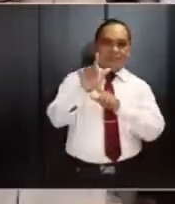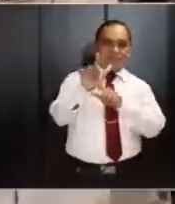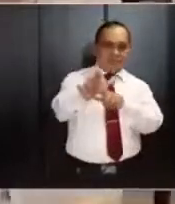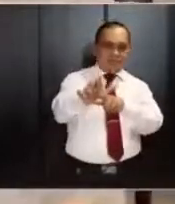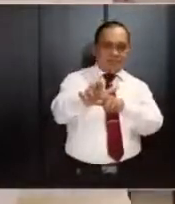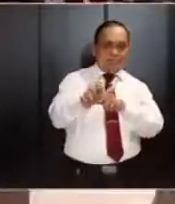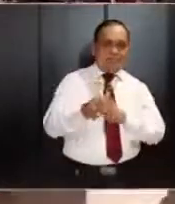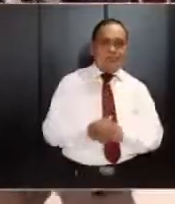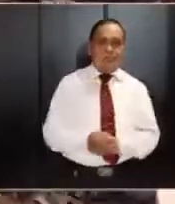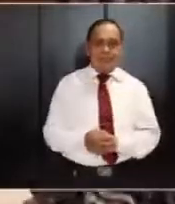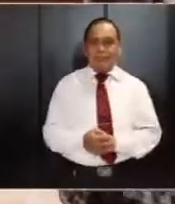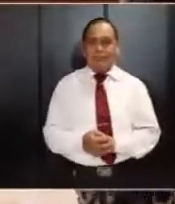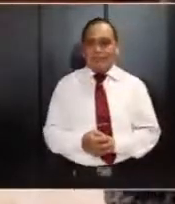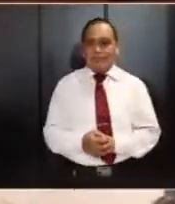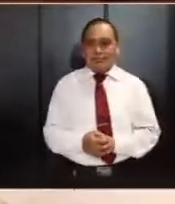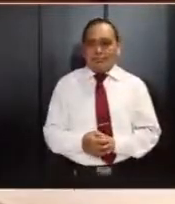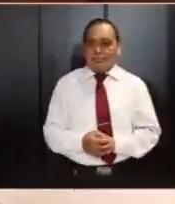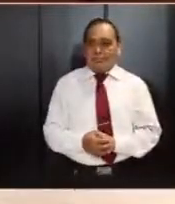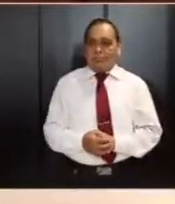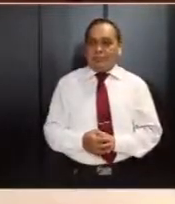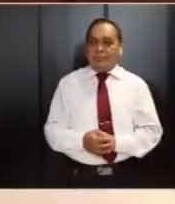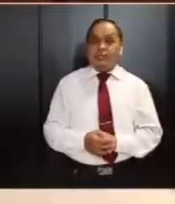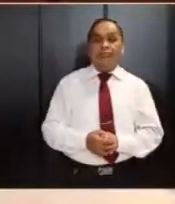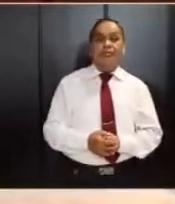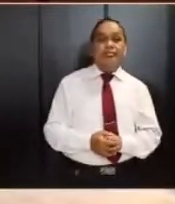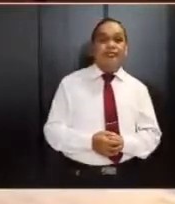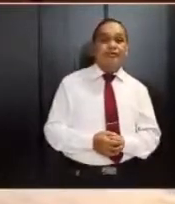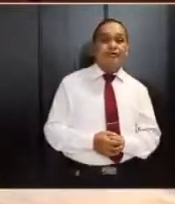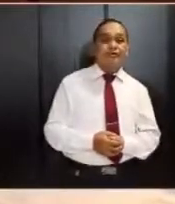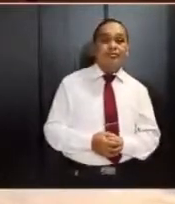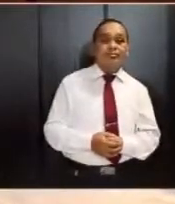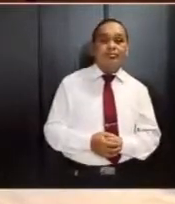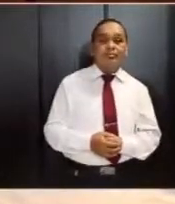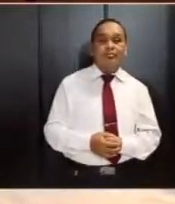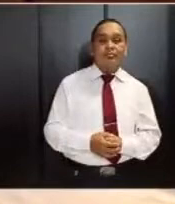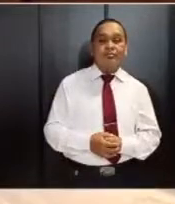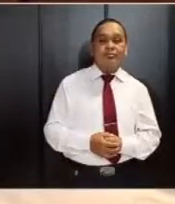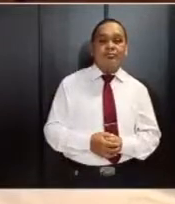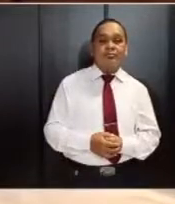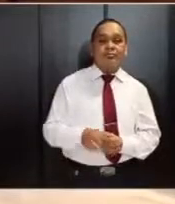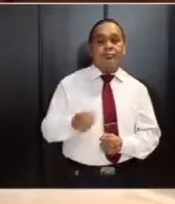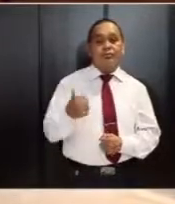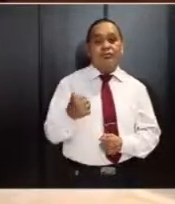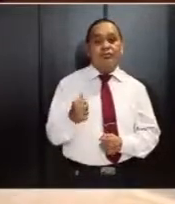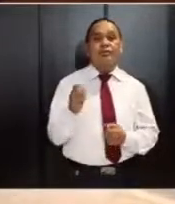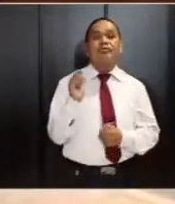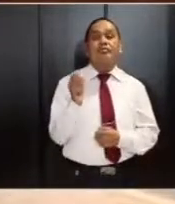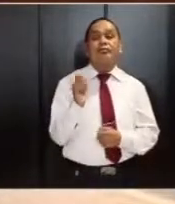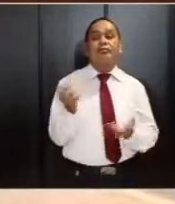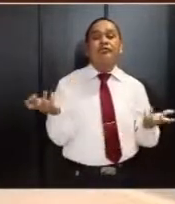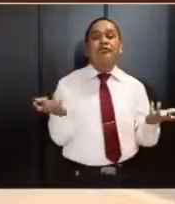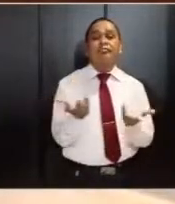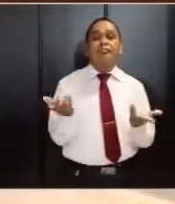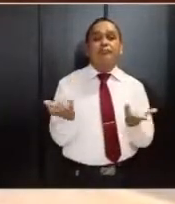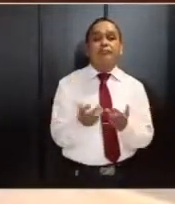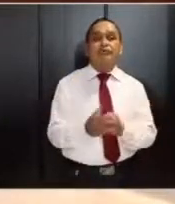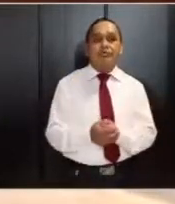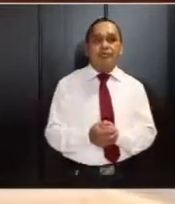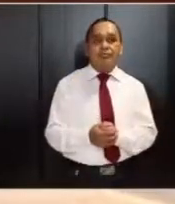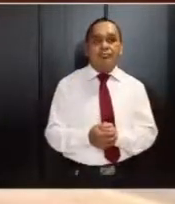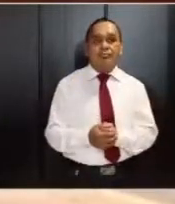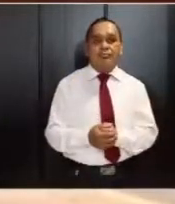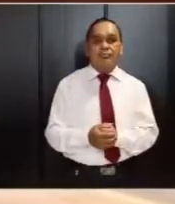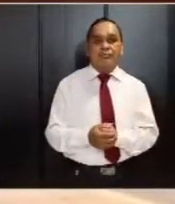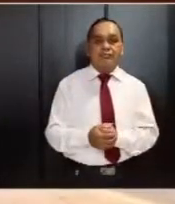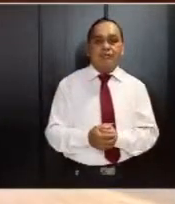rapidísimo. ¿Y los demás a qué hora se los van a quedar rifándolos aquí hasta la medianoche? ¿O cómo está la logística? Ya